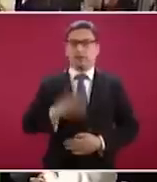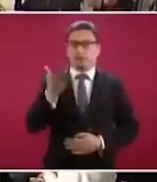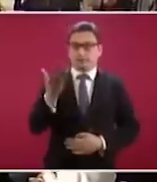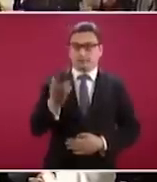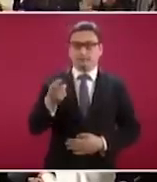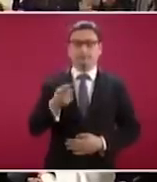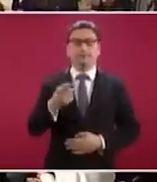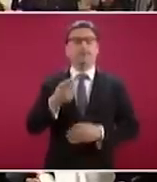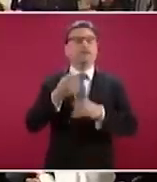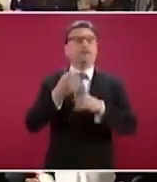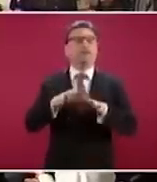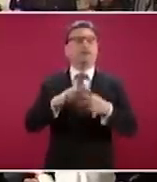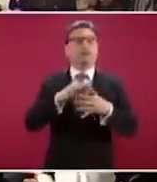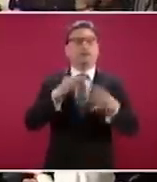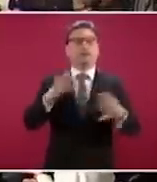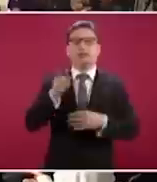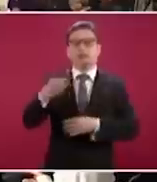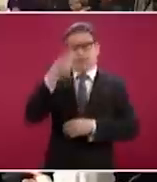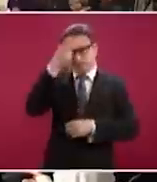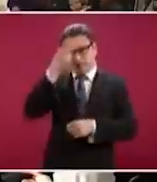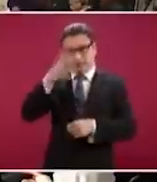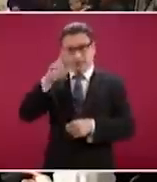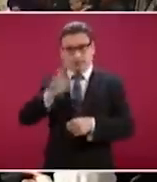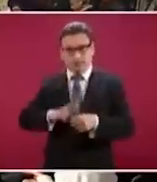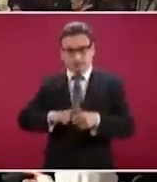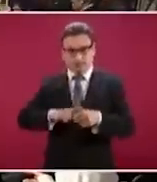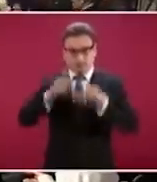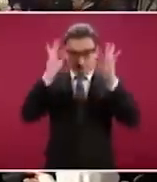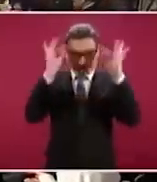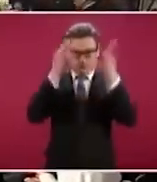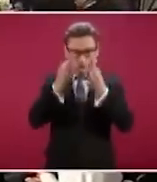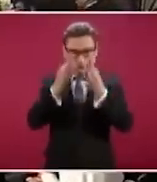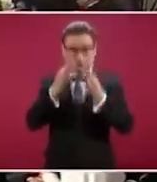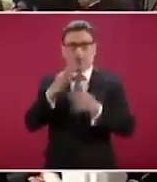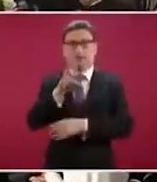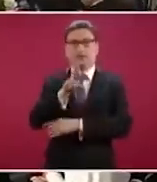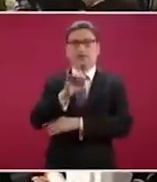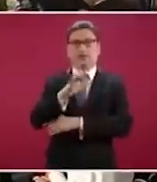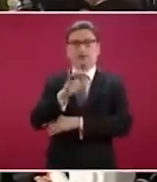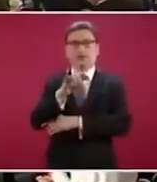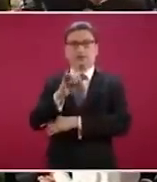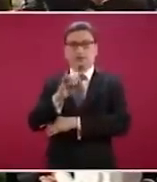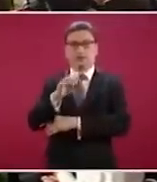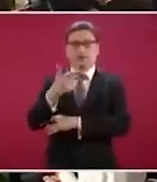informarles el director de aduanas, Ricardo Agüet.